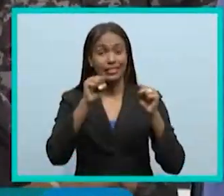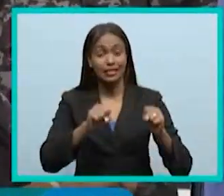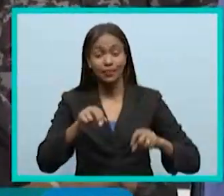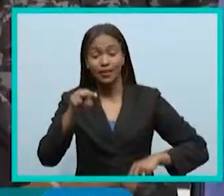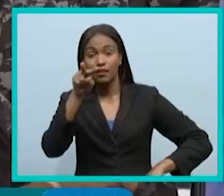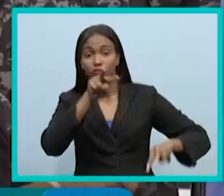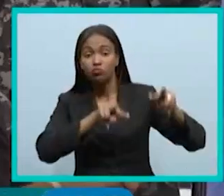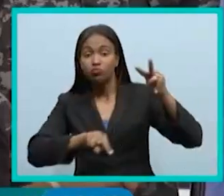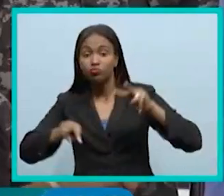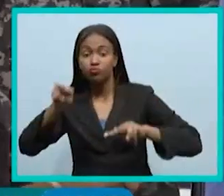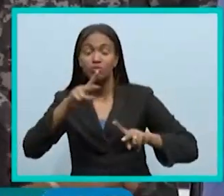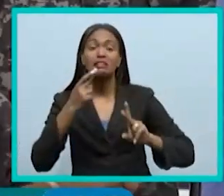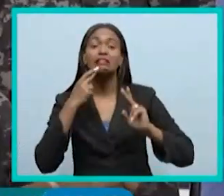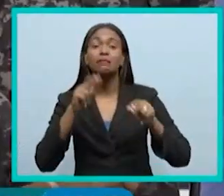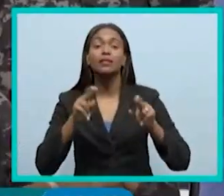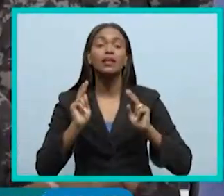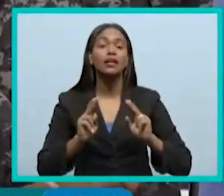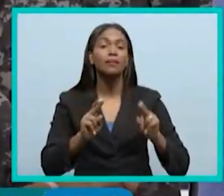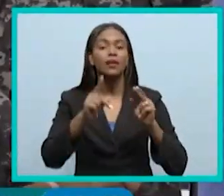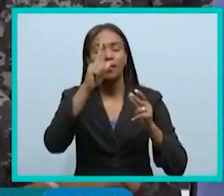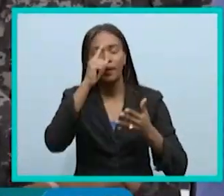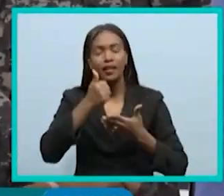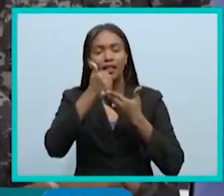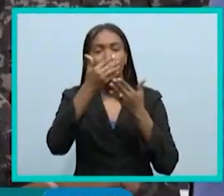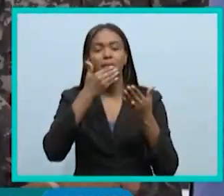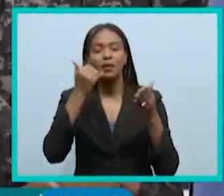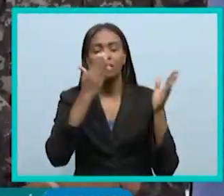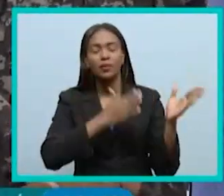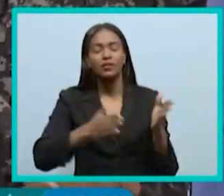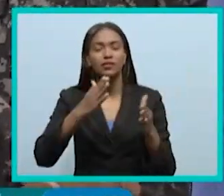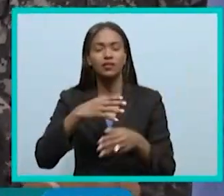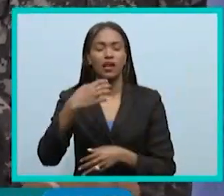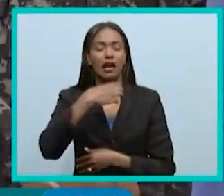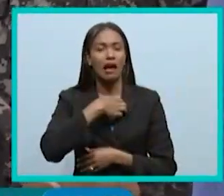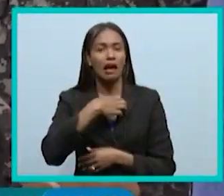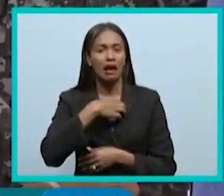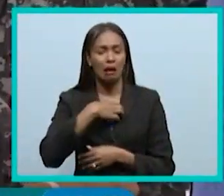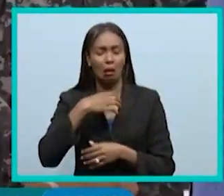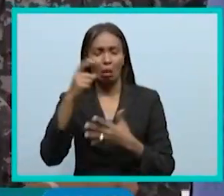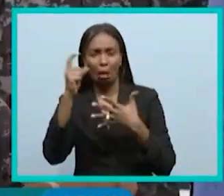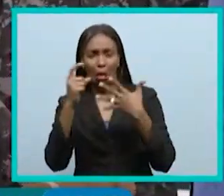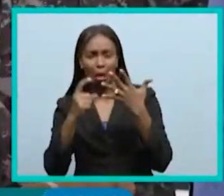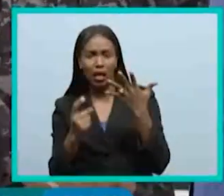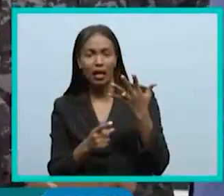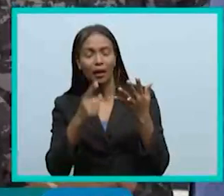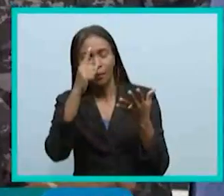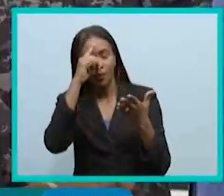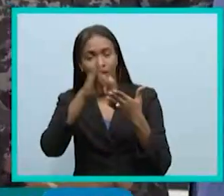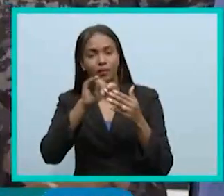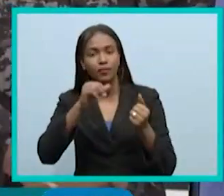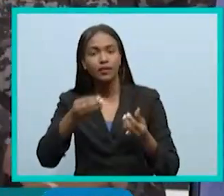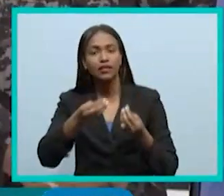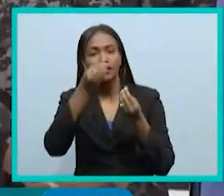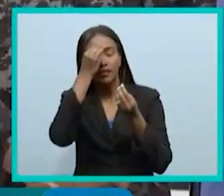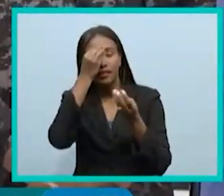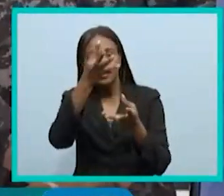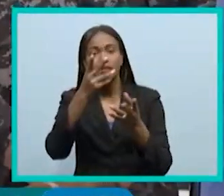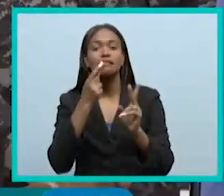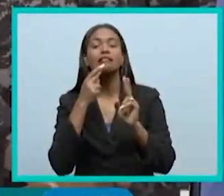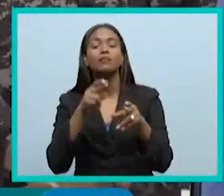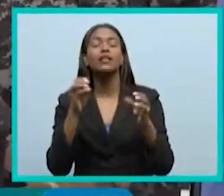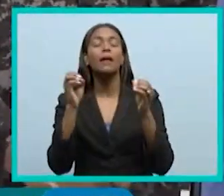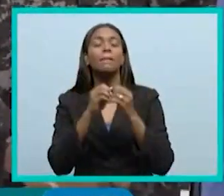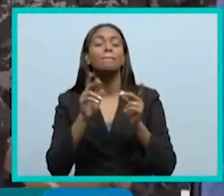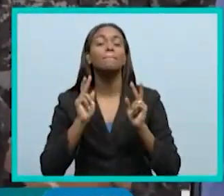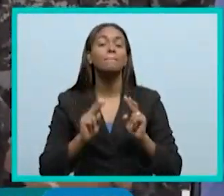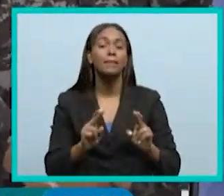y respuesta inmediata para facilitar los procesos de denuncia, a través de los cuales dar una respuesta mucho más